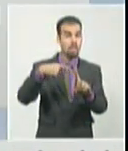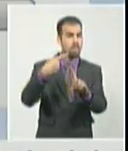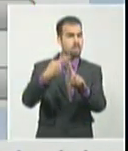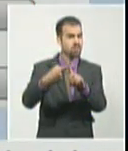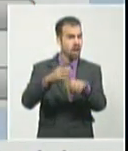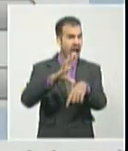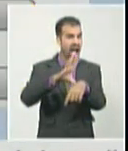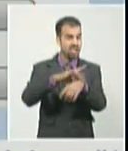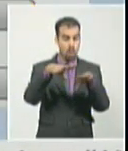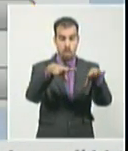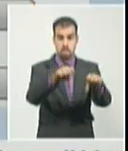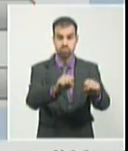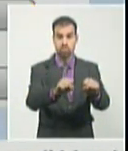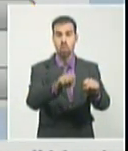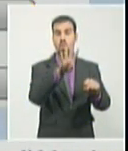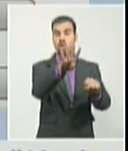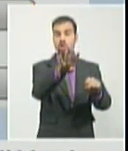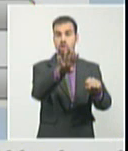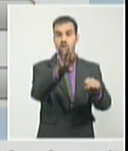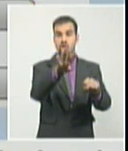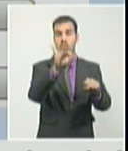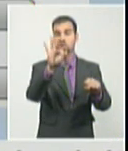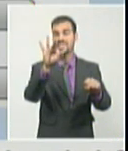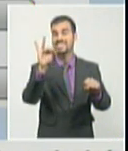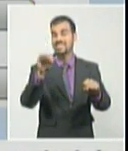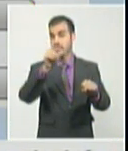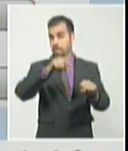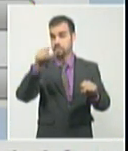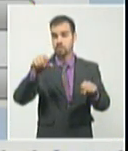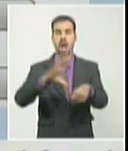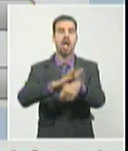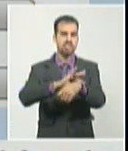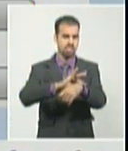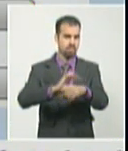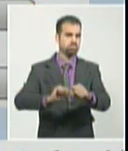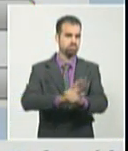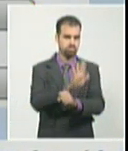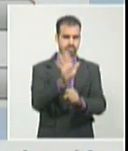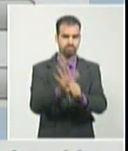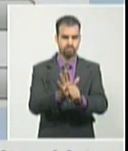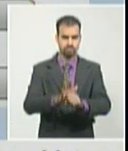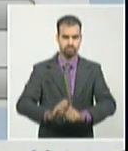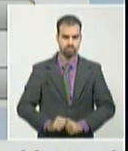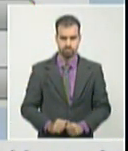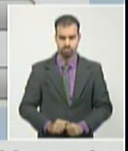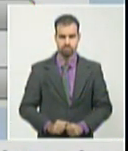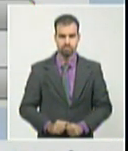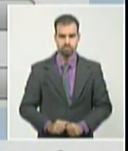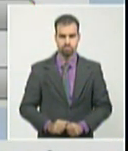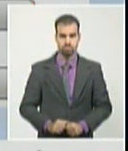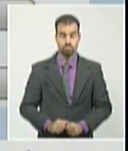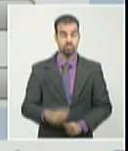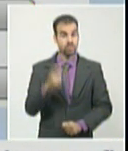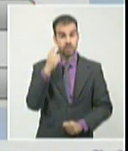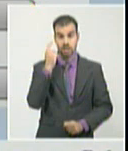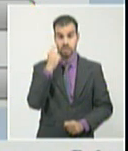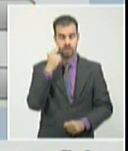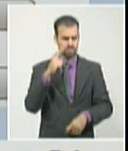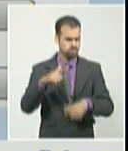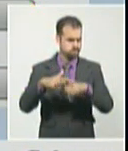487 personas con la cob y 19 es la cifra también más alta